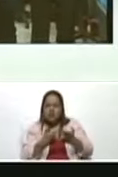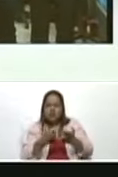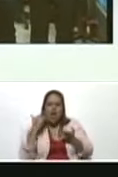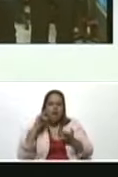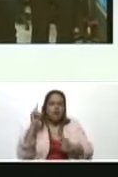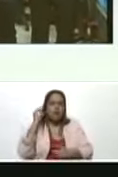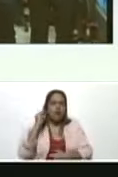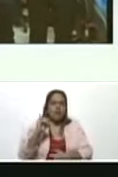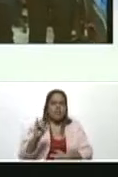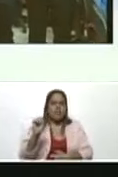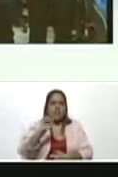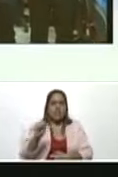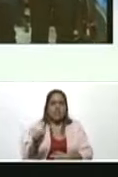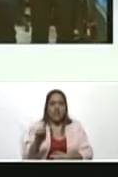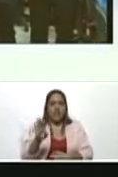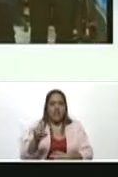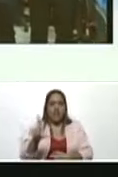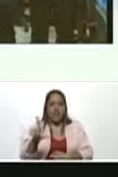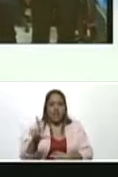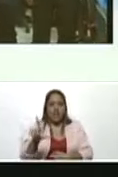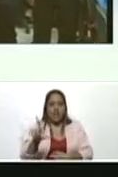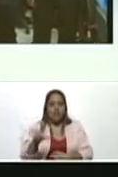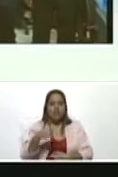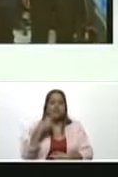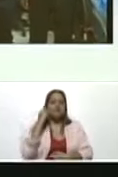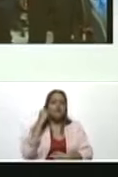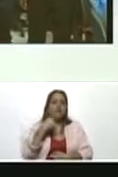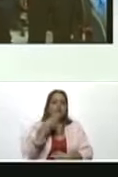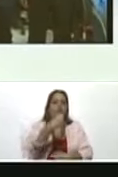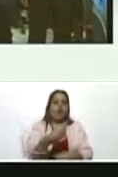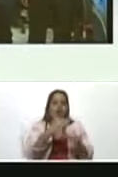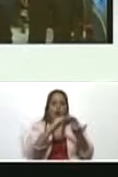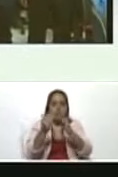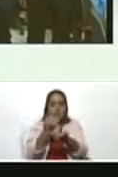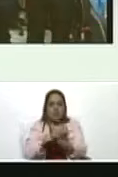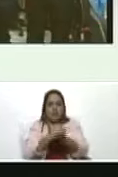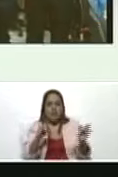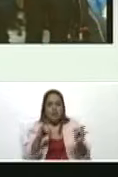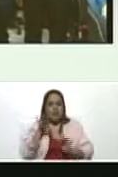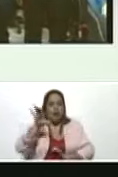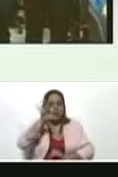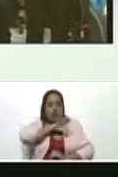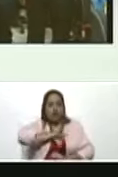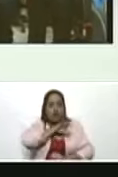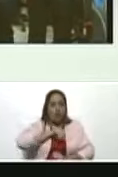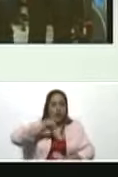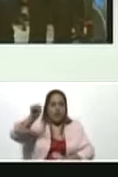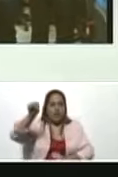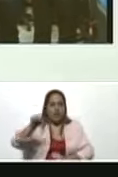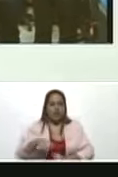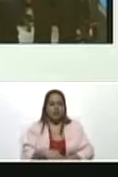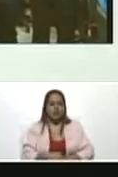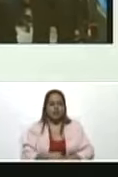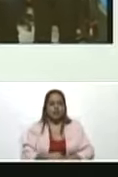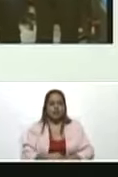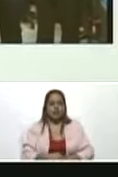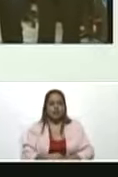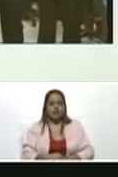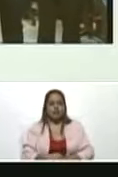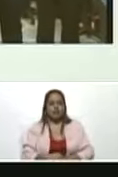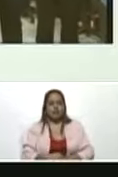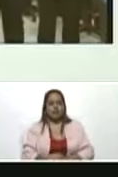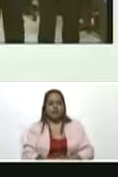Isabel Montañez, que es vocera de la Comuna Independencia y Patria Socialista.